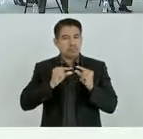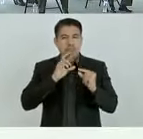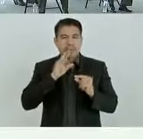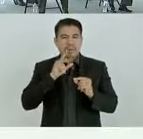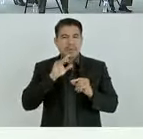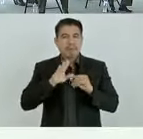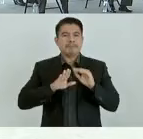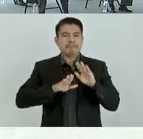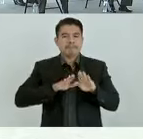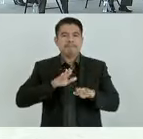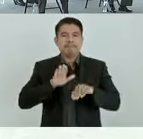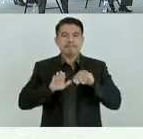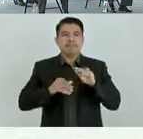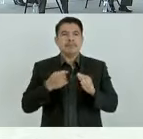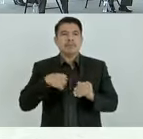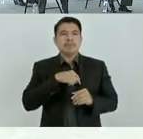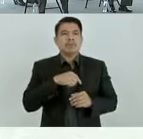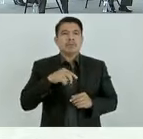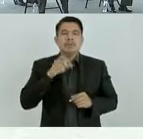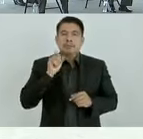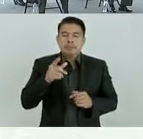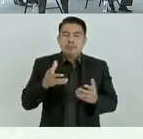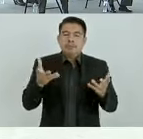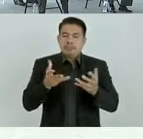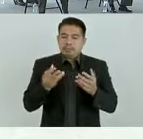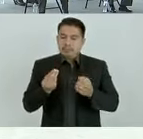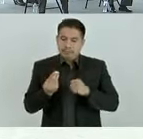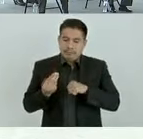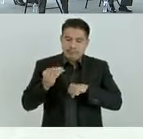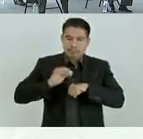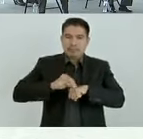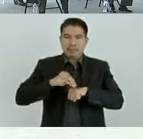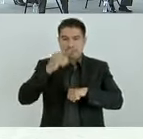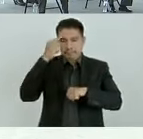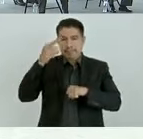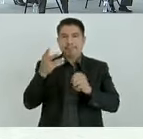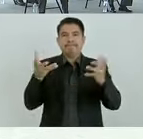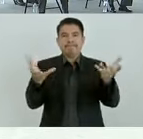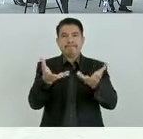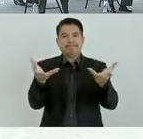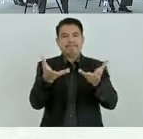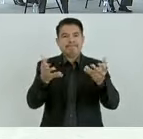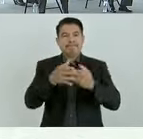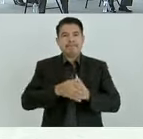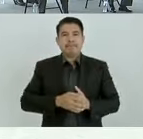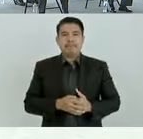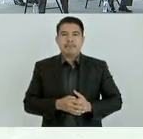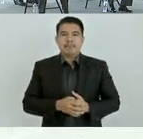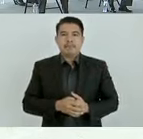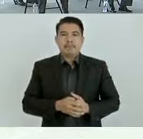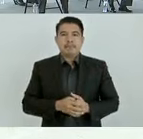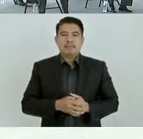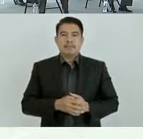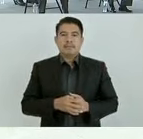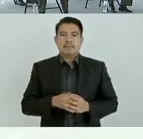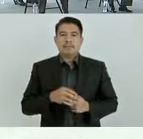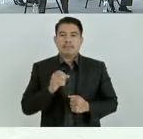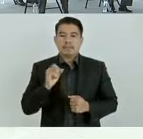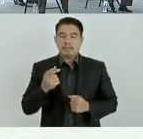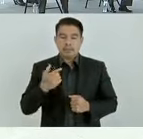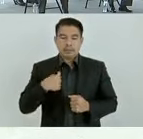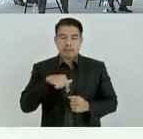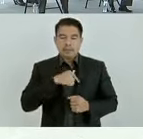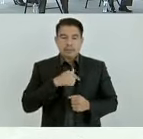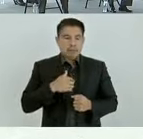la estrategia que aplicamos para que la crisis no se